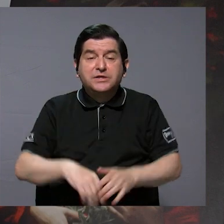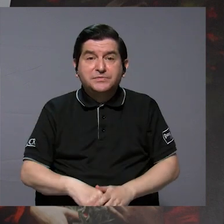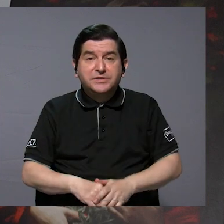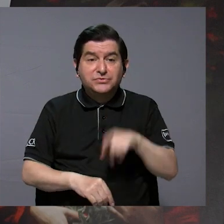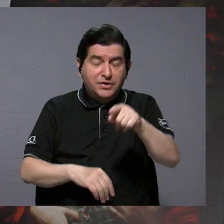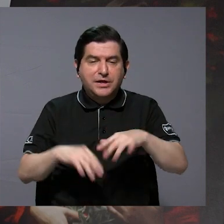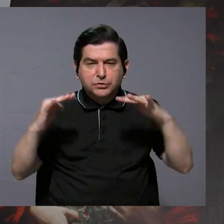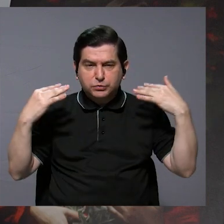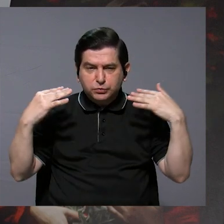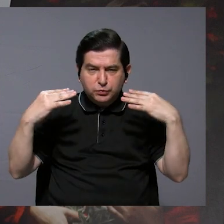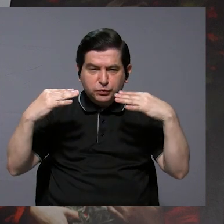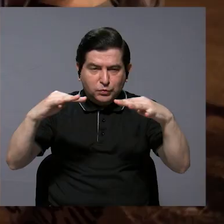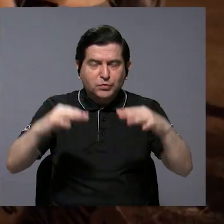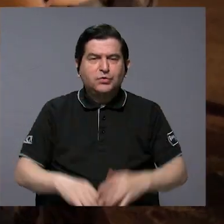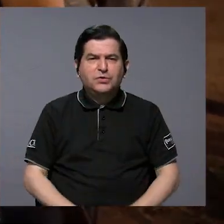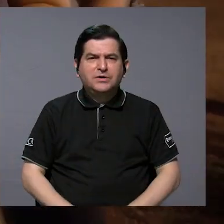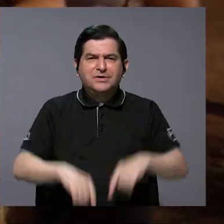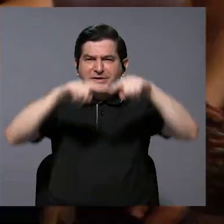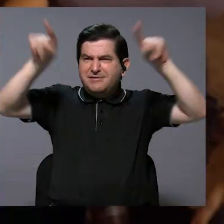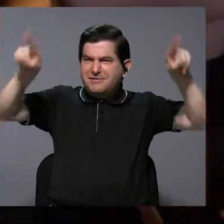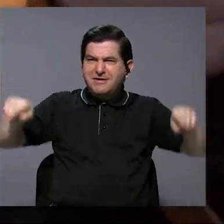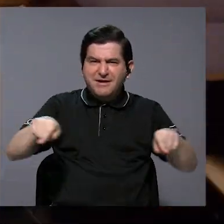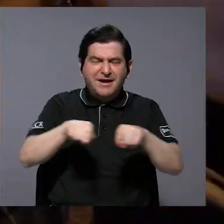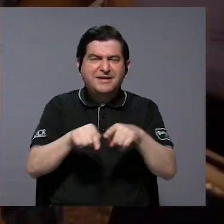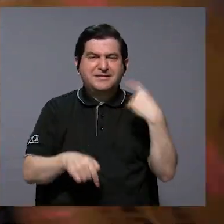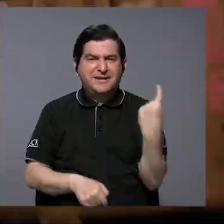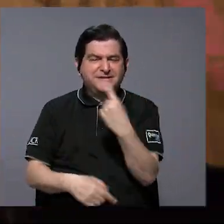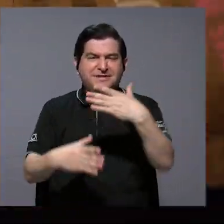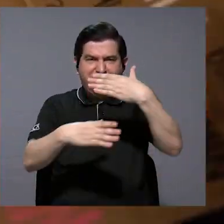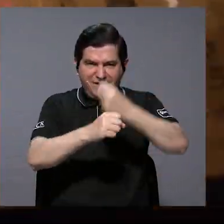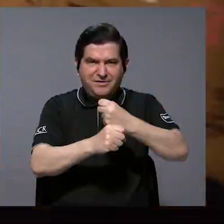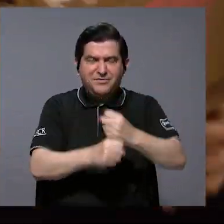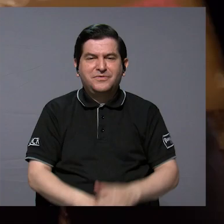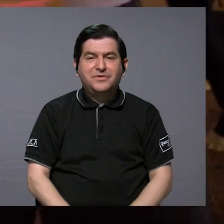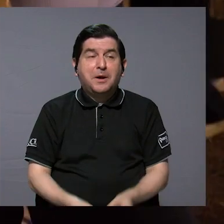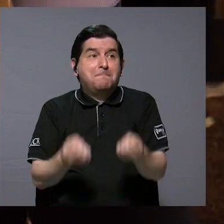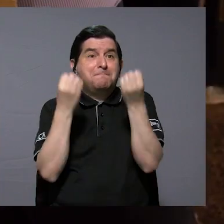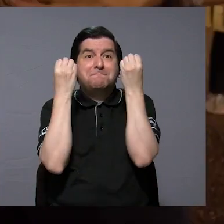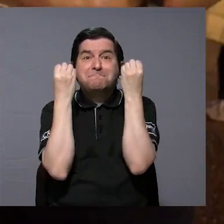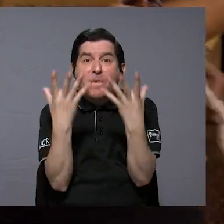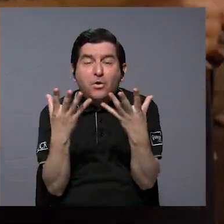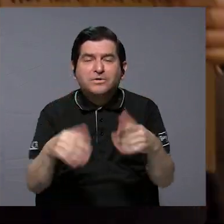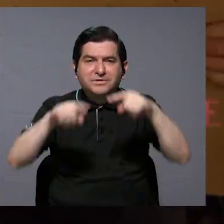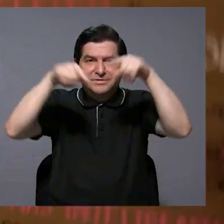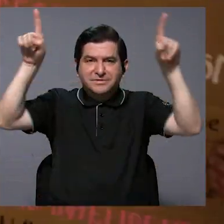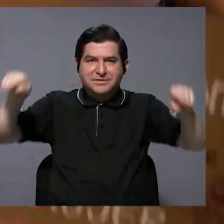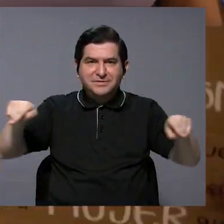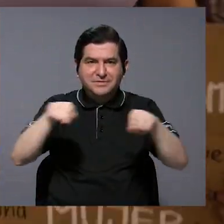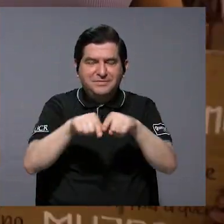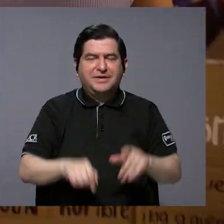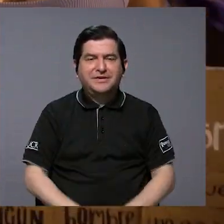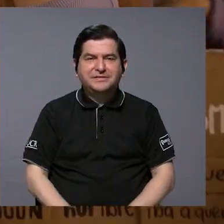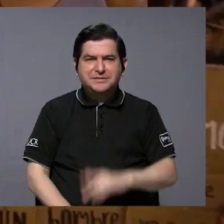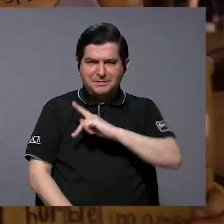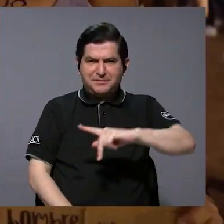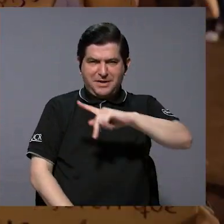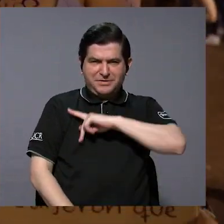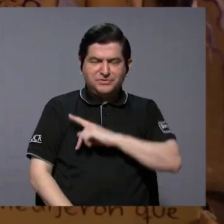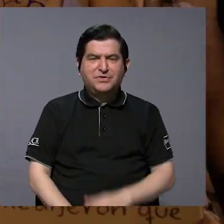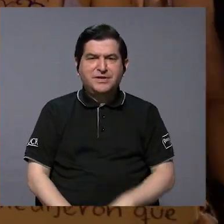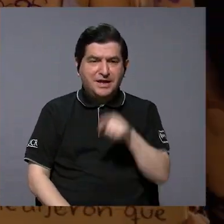todas las personas se iban volcando esa cantidad de carteles que cada una había hecho, porque eran cualquier cantidad de carteles con